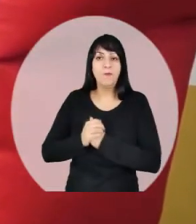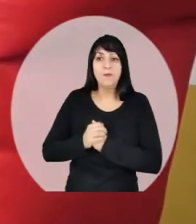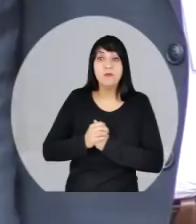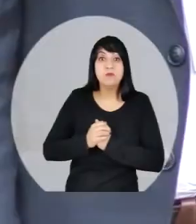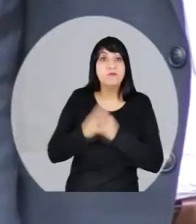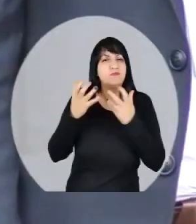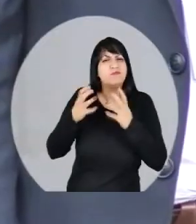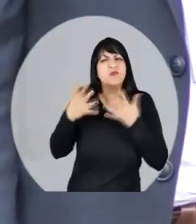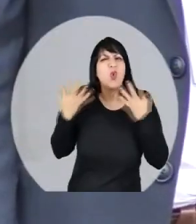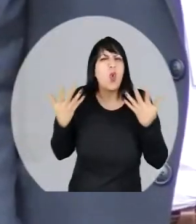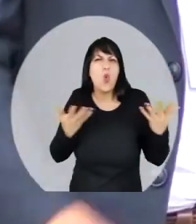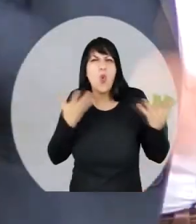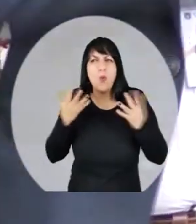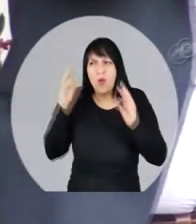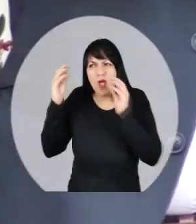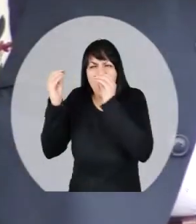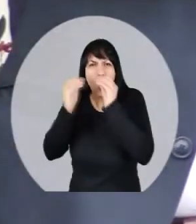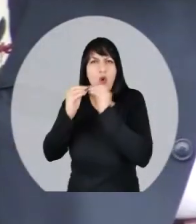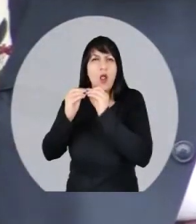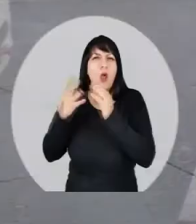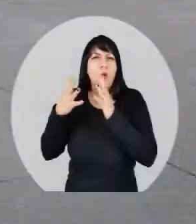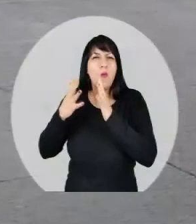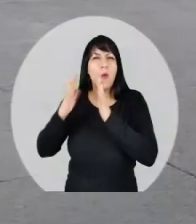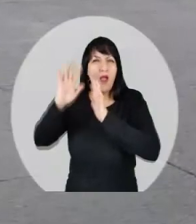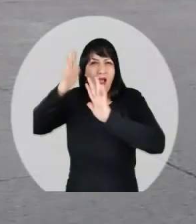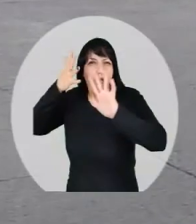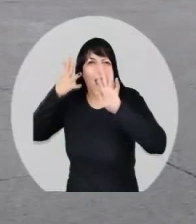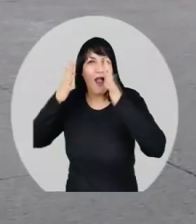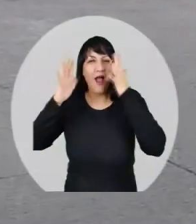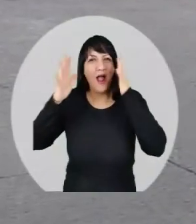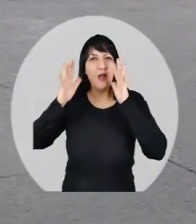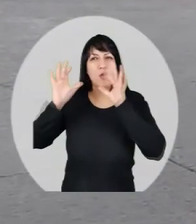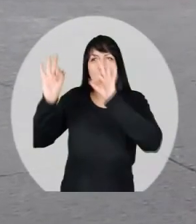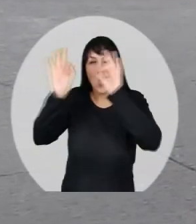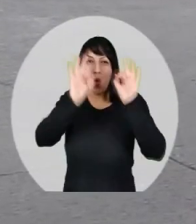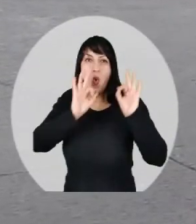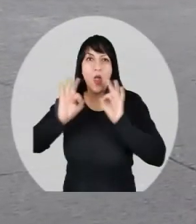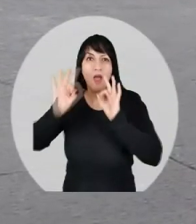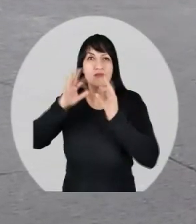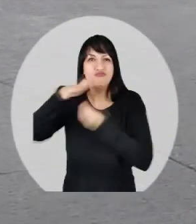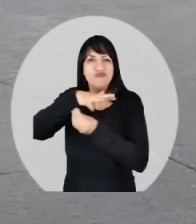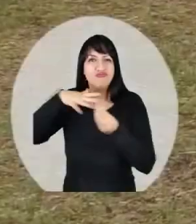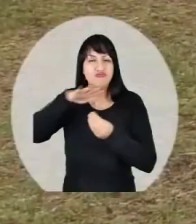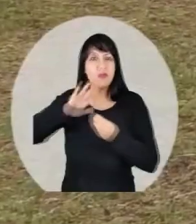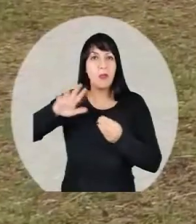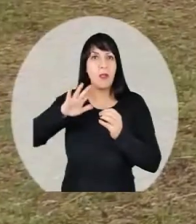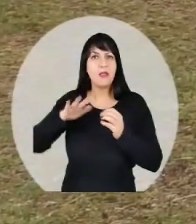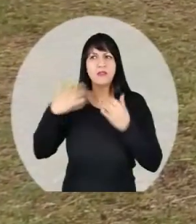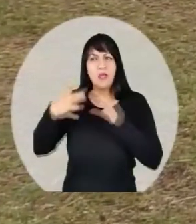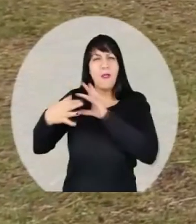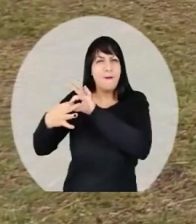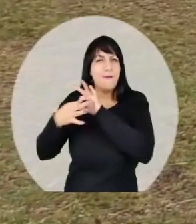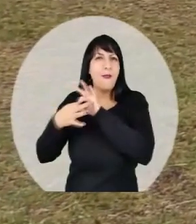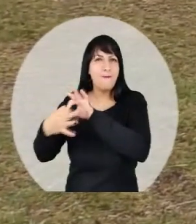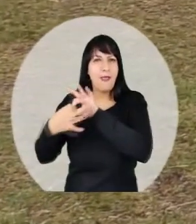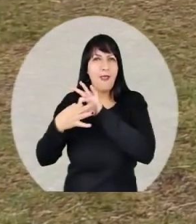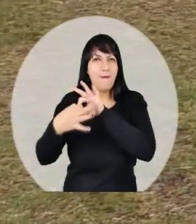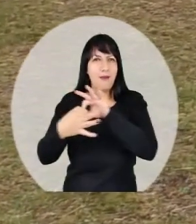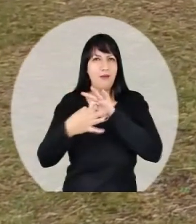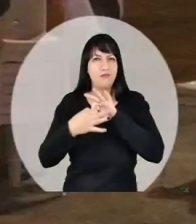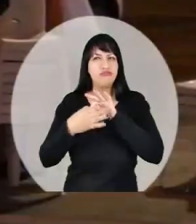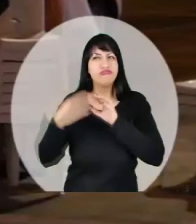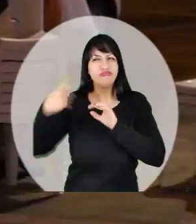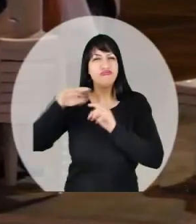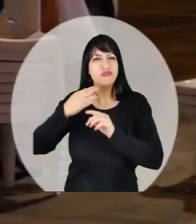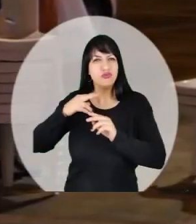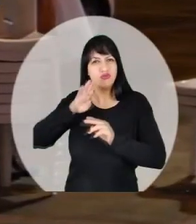rescatando el tema ecológico en la parte vegetativa. Es el apoyo muy importante, la articulación